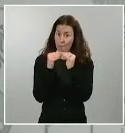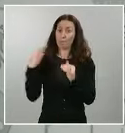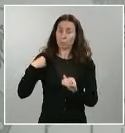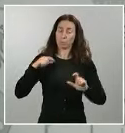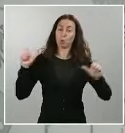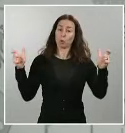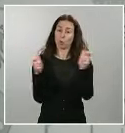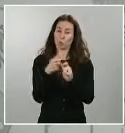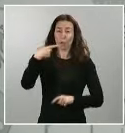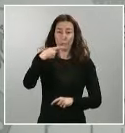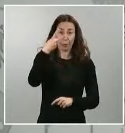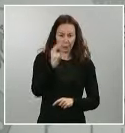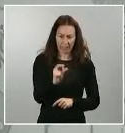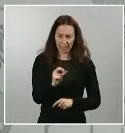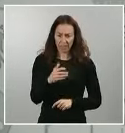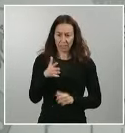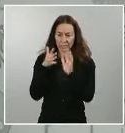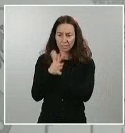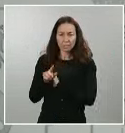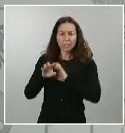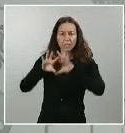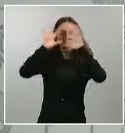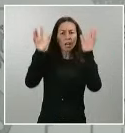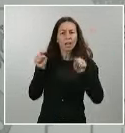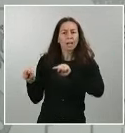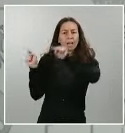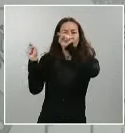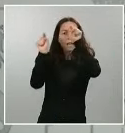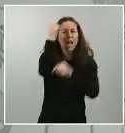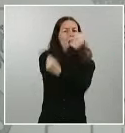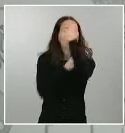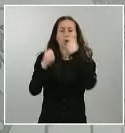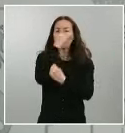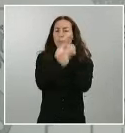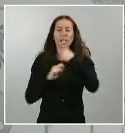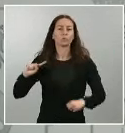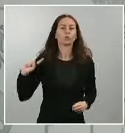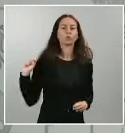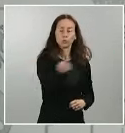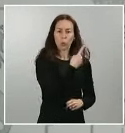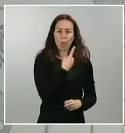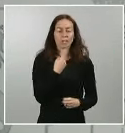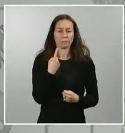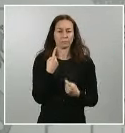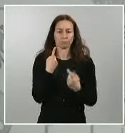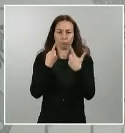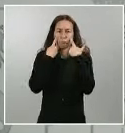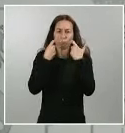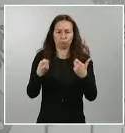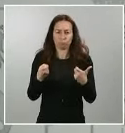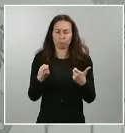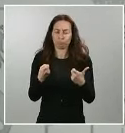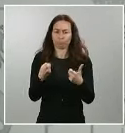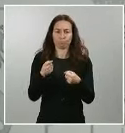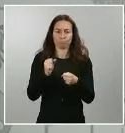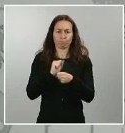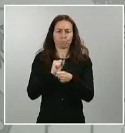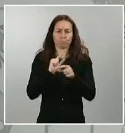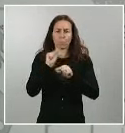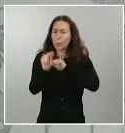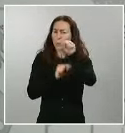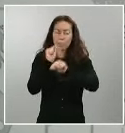economías del mundo, todos hemos podido comprobar la dimensión mundial, global de la pandemia. El virus,